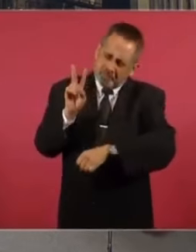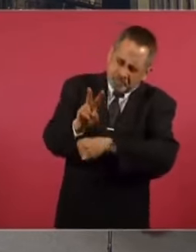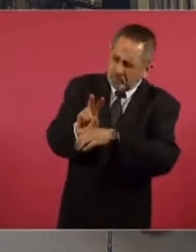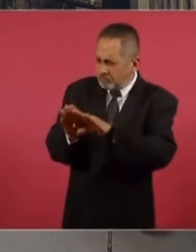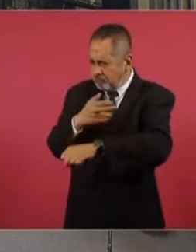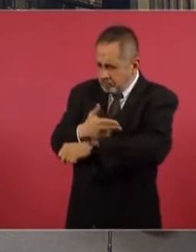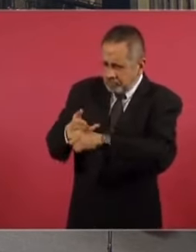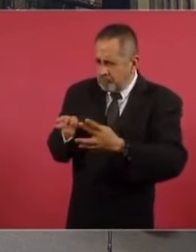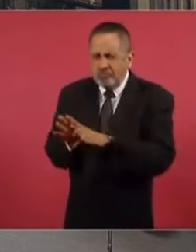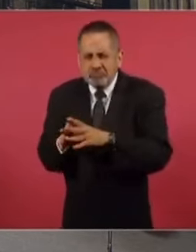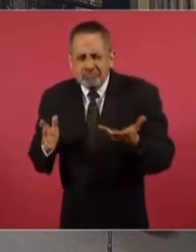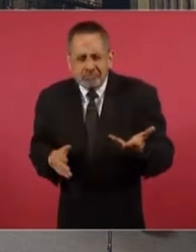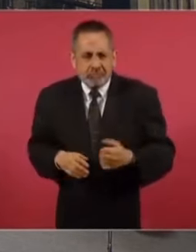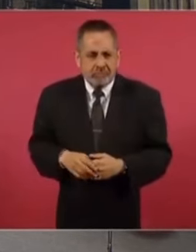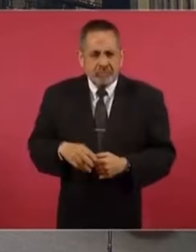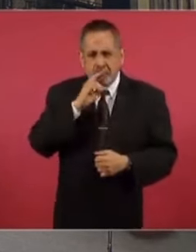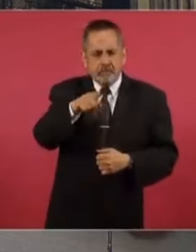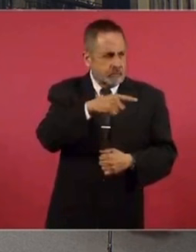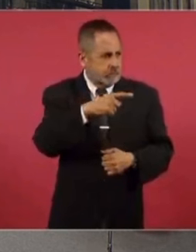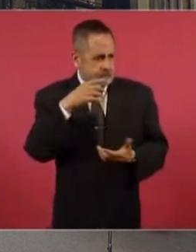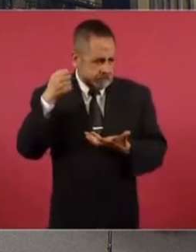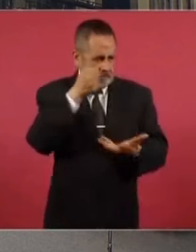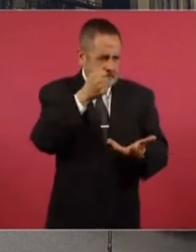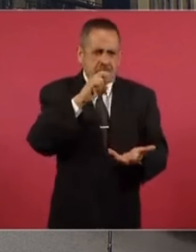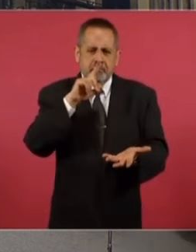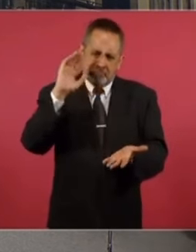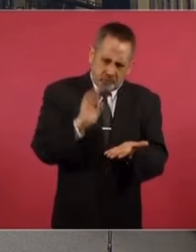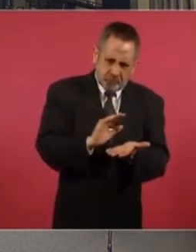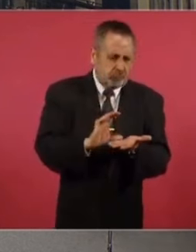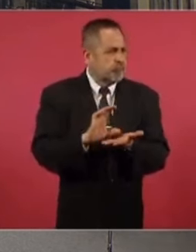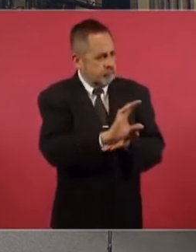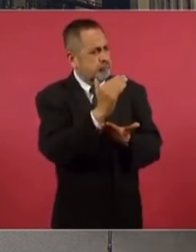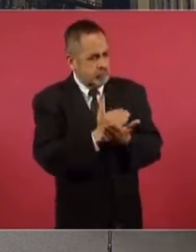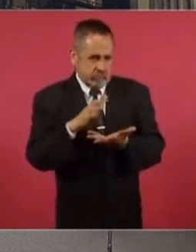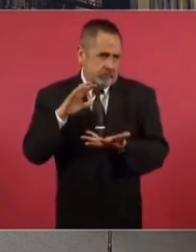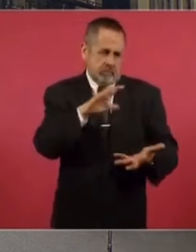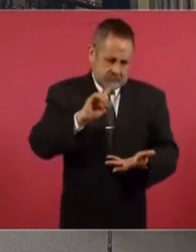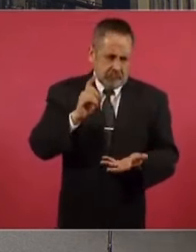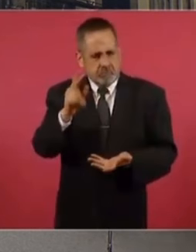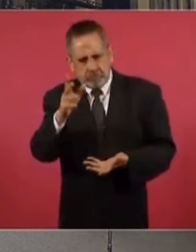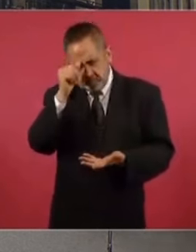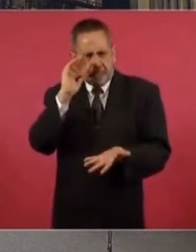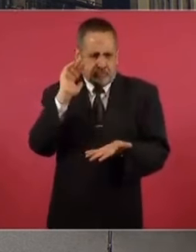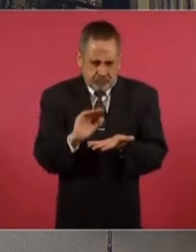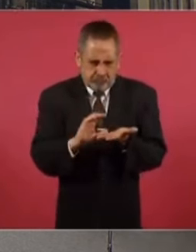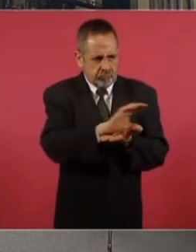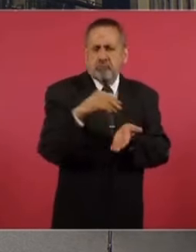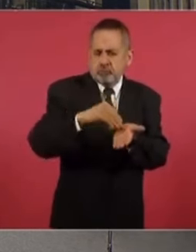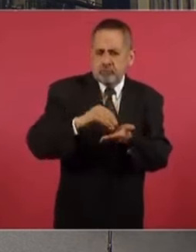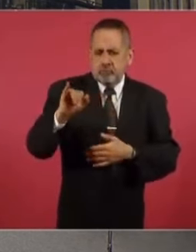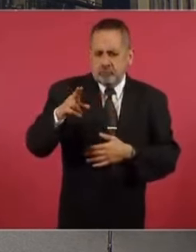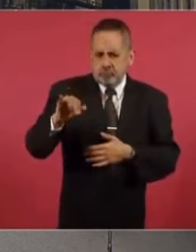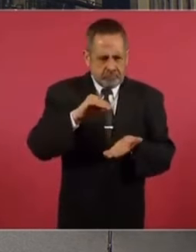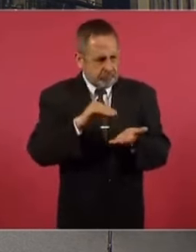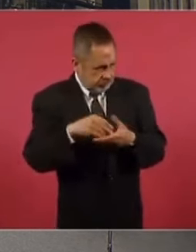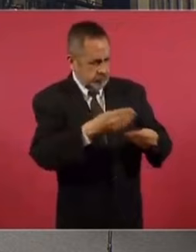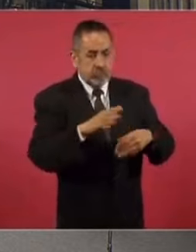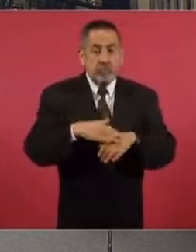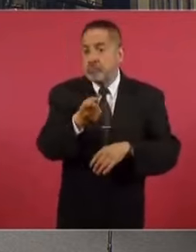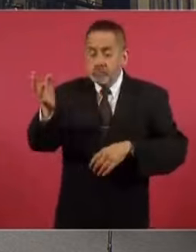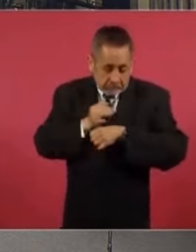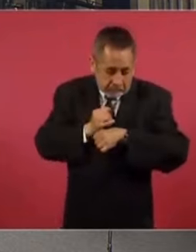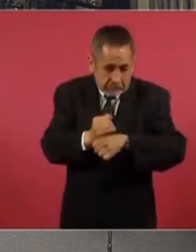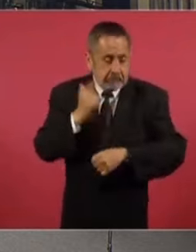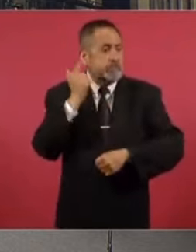para que puedan tener acceso? ¿No se estaría pensando en todo caso mejor en evaluar el presupuesto que se le da al INAI para que no sea esta gran cantidad que usted ha mencionado los millones de pesos? Pero que continúe el INAI porque muchas de las investigaciones que se han hecho